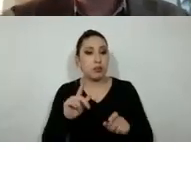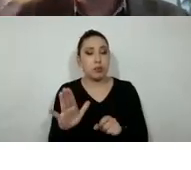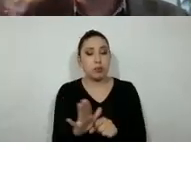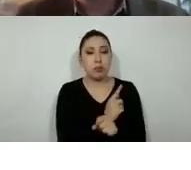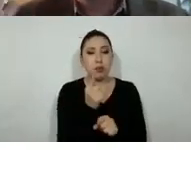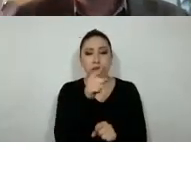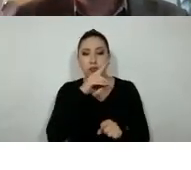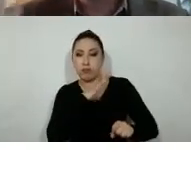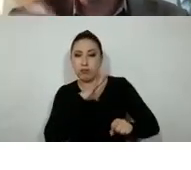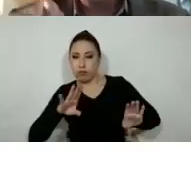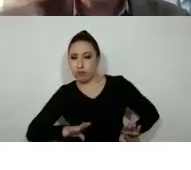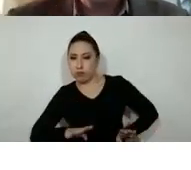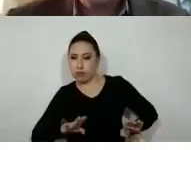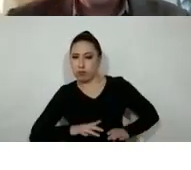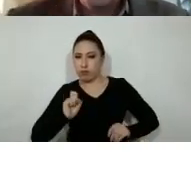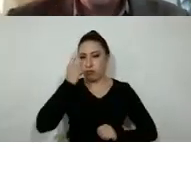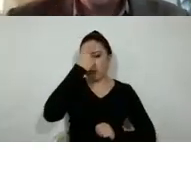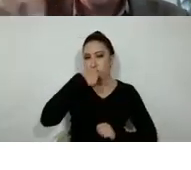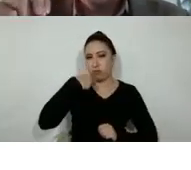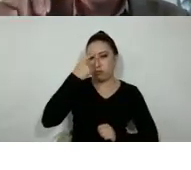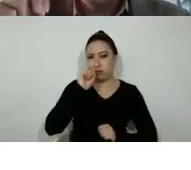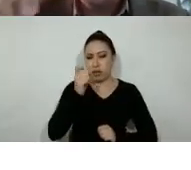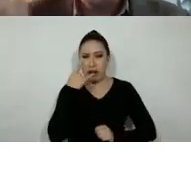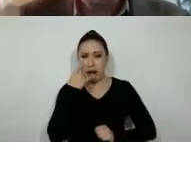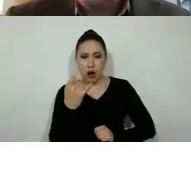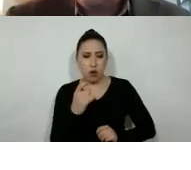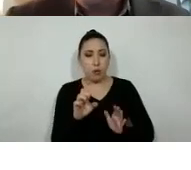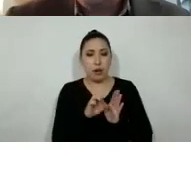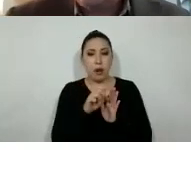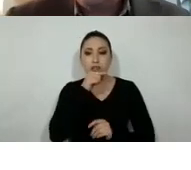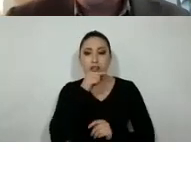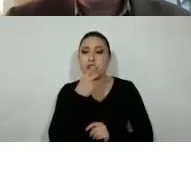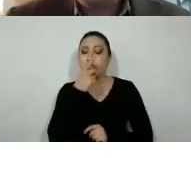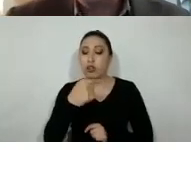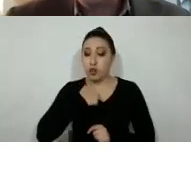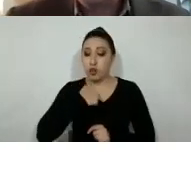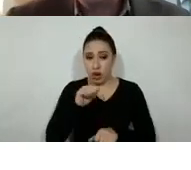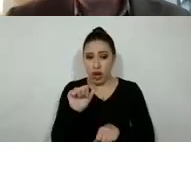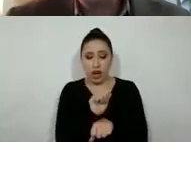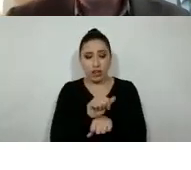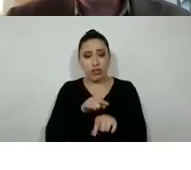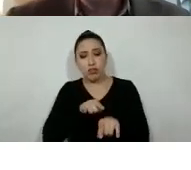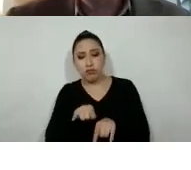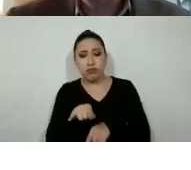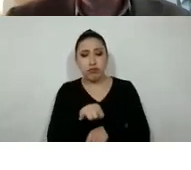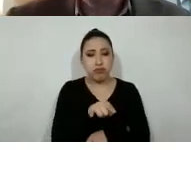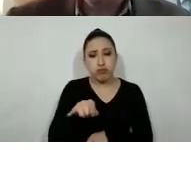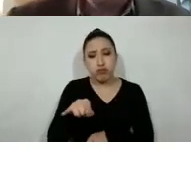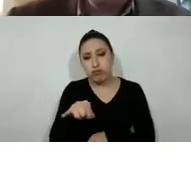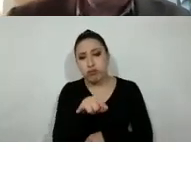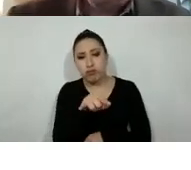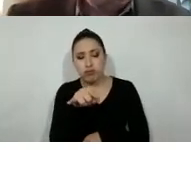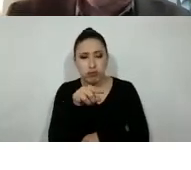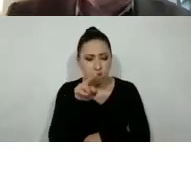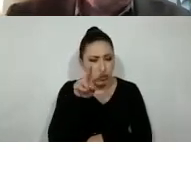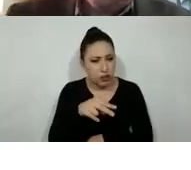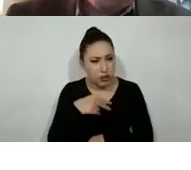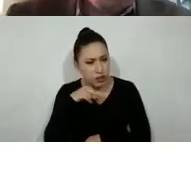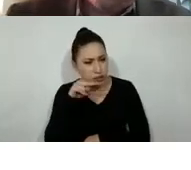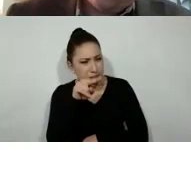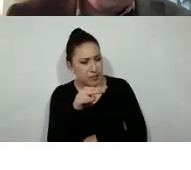sospechosa, dicen, ¿no? Porque íbamos patrullando, íbamos haciendo patrullaje preventivo y de repente